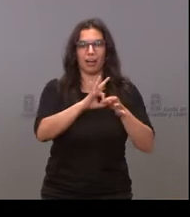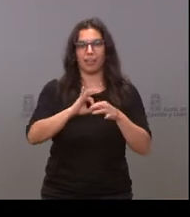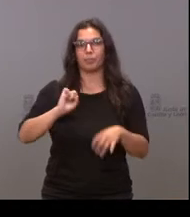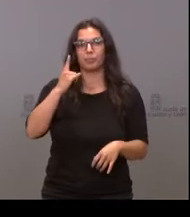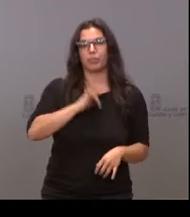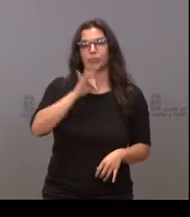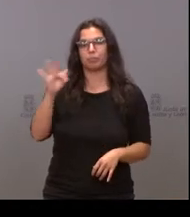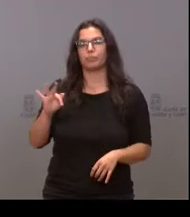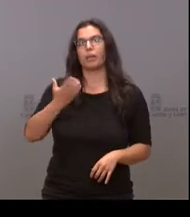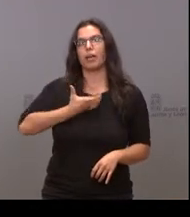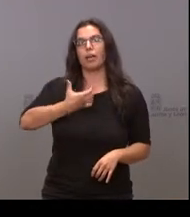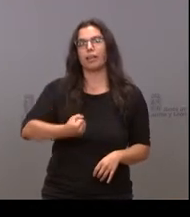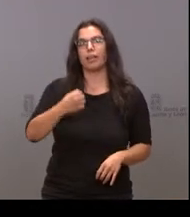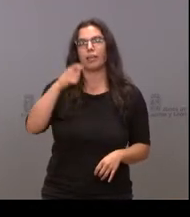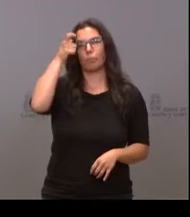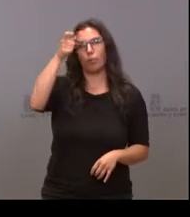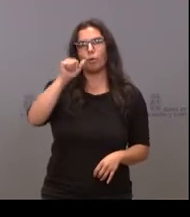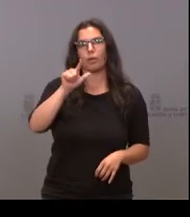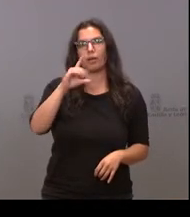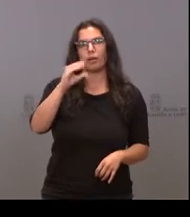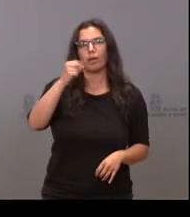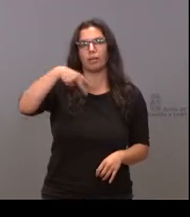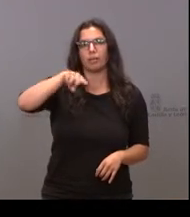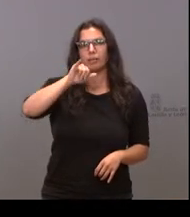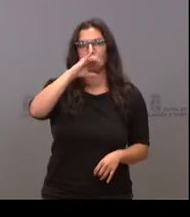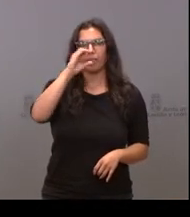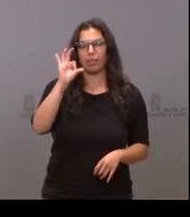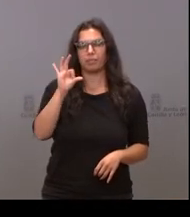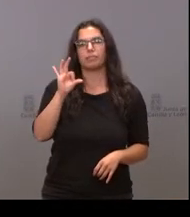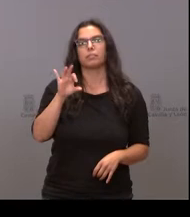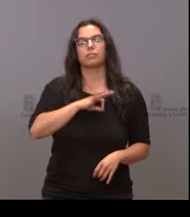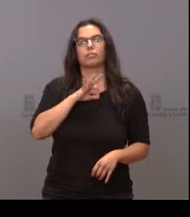en la palabra el alcalde de alcañiz es don josé maría lorenzo